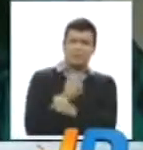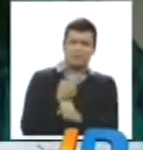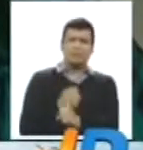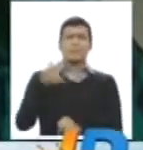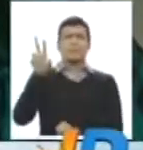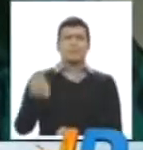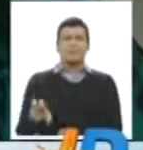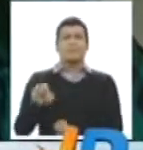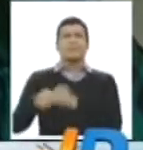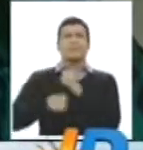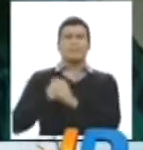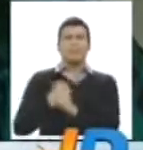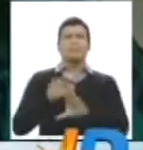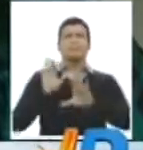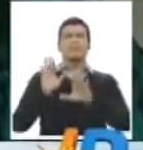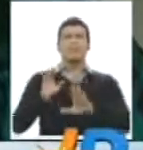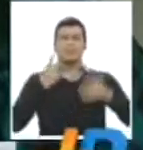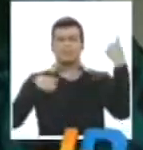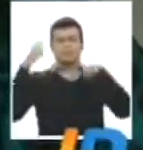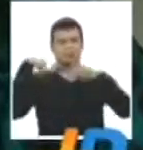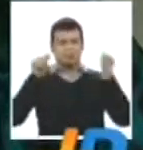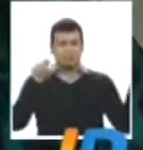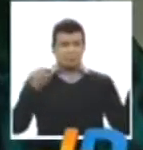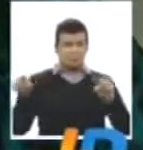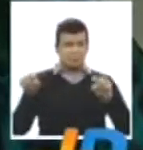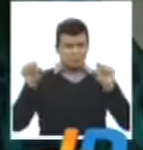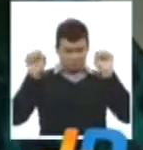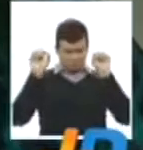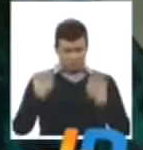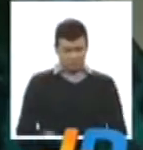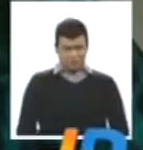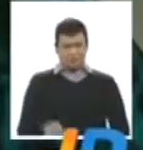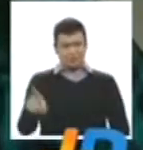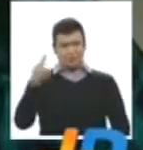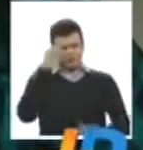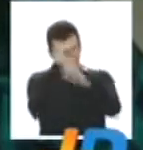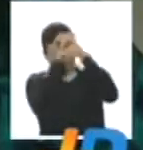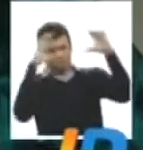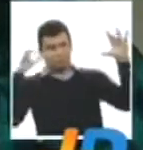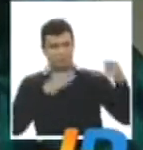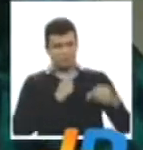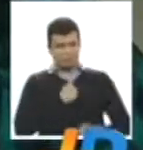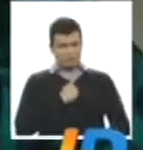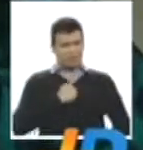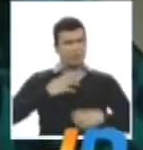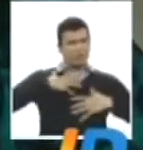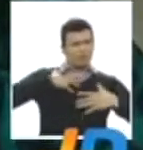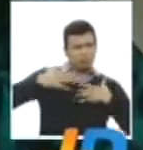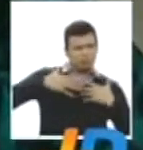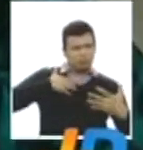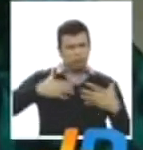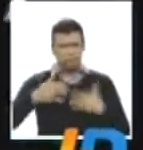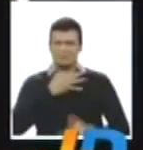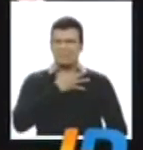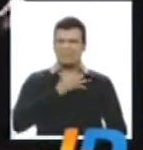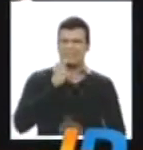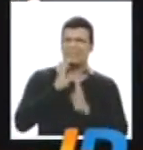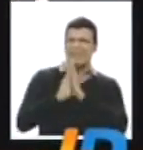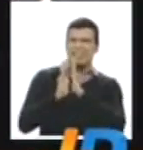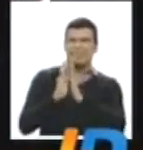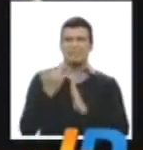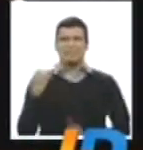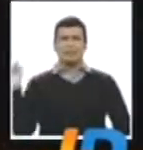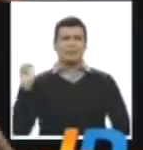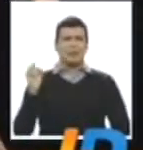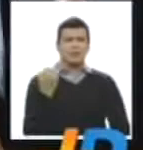publicidad. Y decidí darle la oportunidad a un sueño de la vida que era ser actor y hacer comedia. Con un recorrido